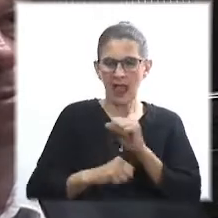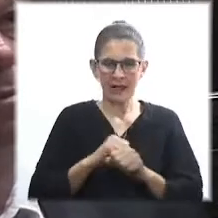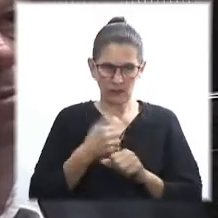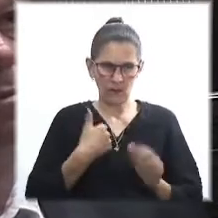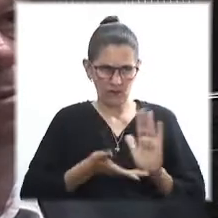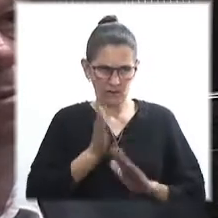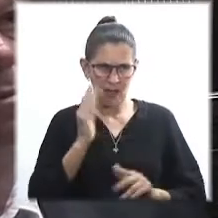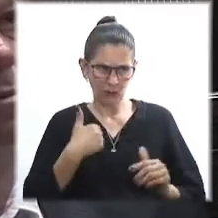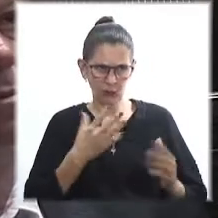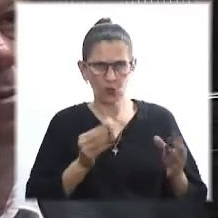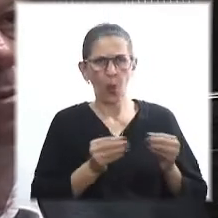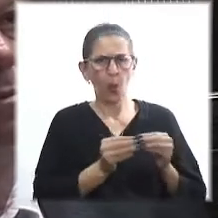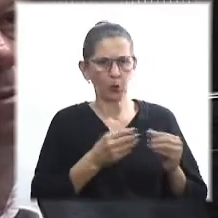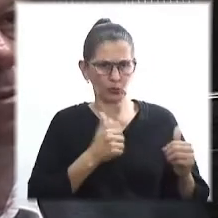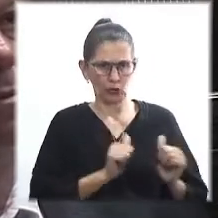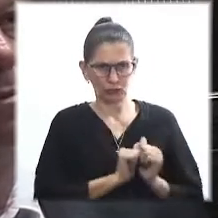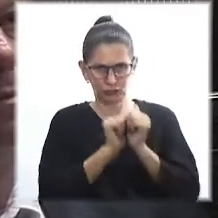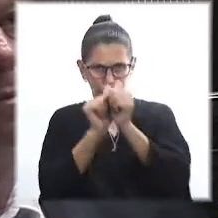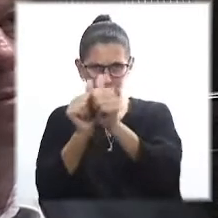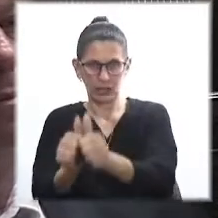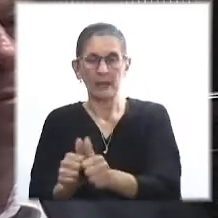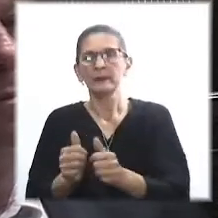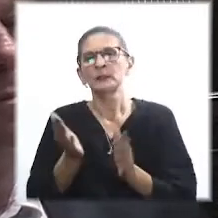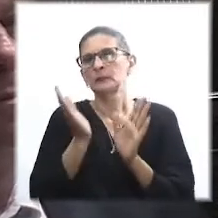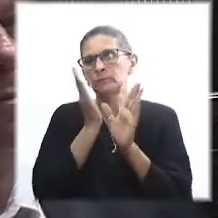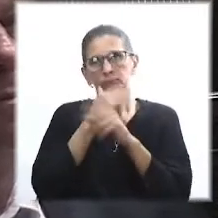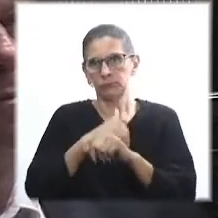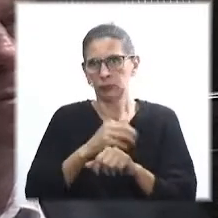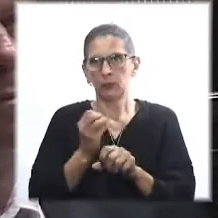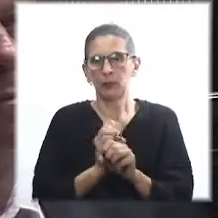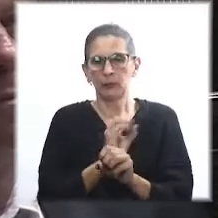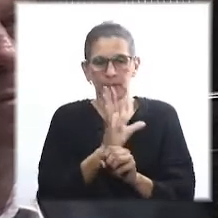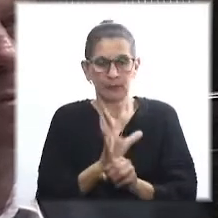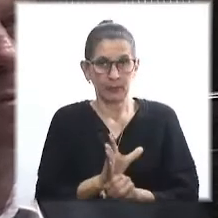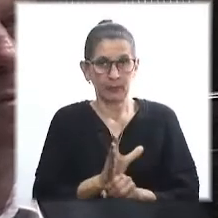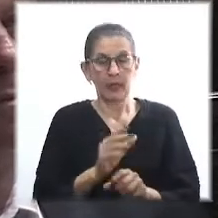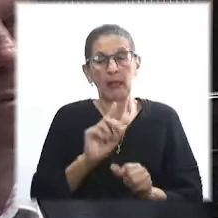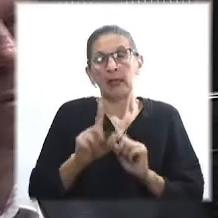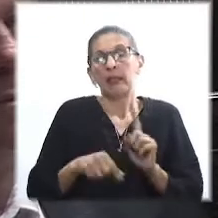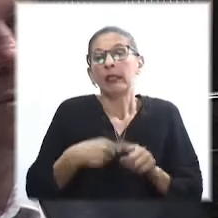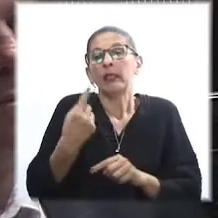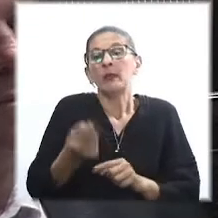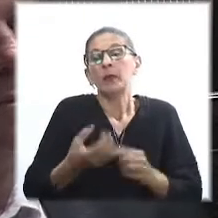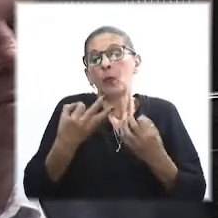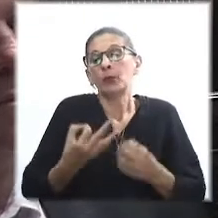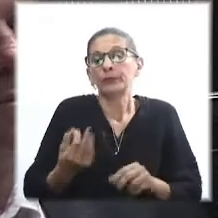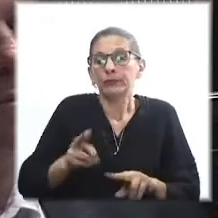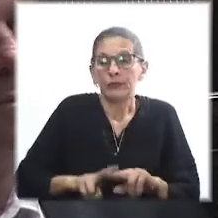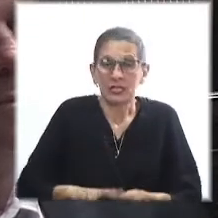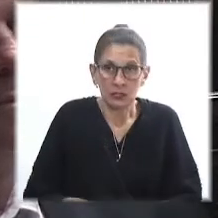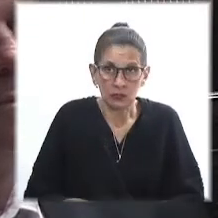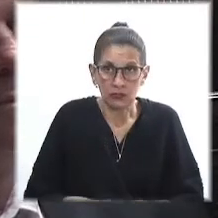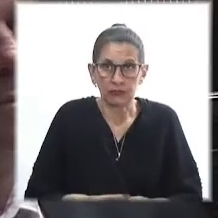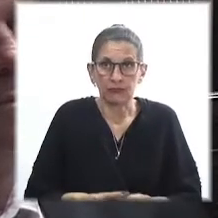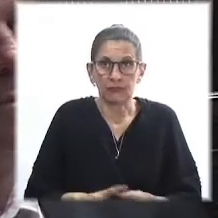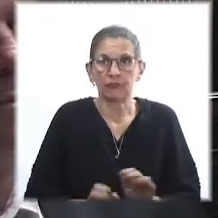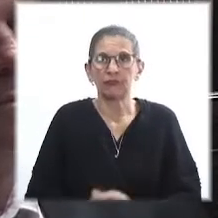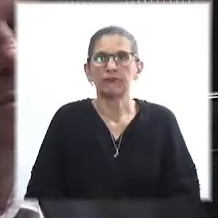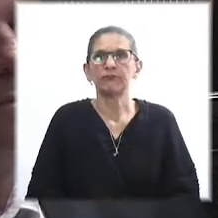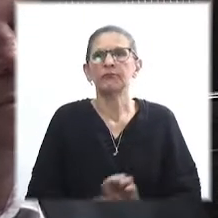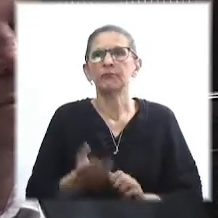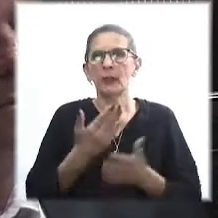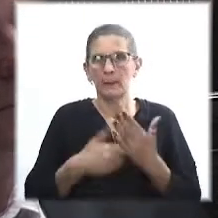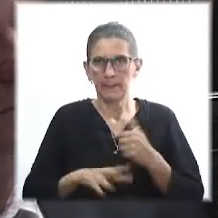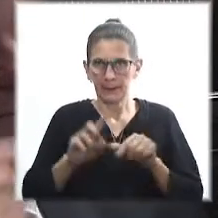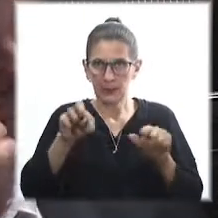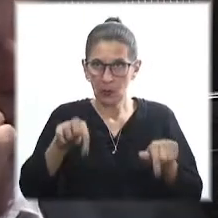juntos. No se pudo por la crisis sanitaria y luego por esta noticia tremenda. Pero hoy